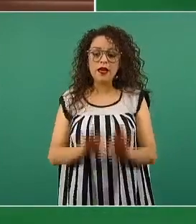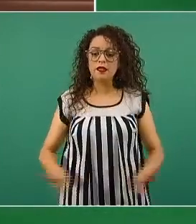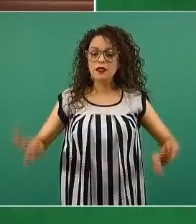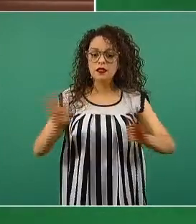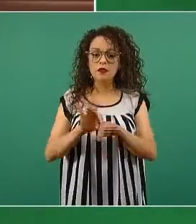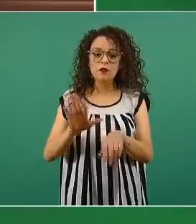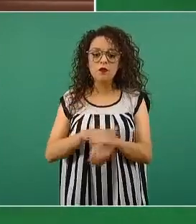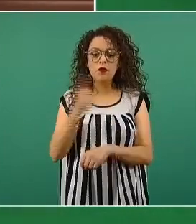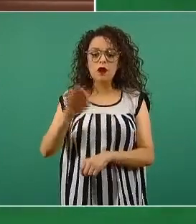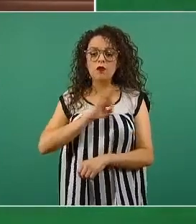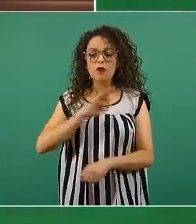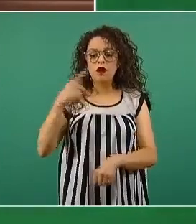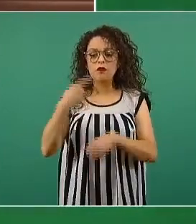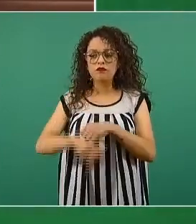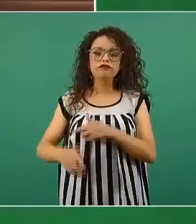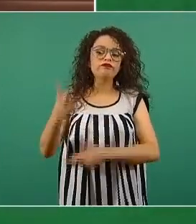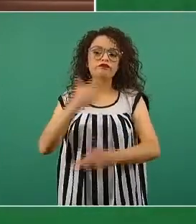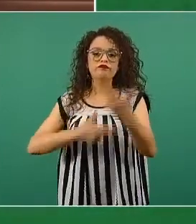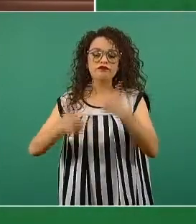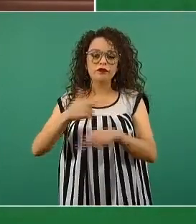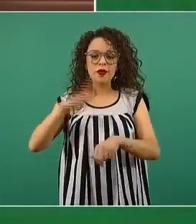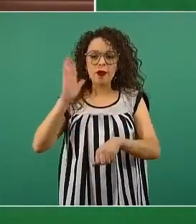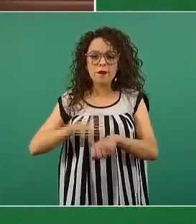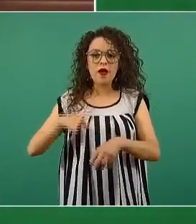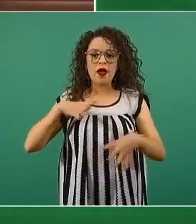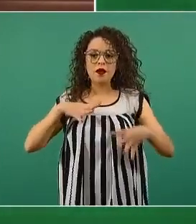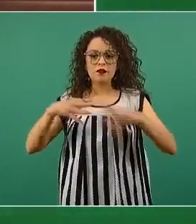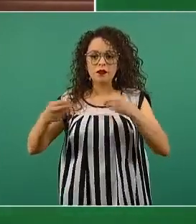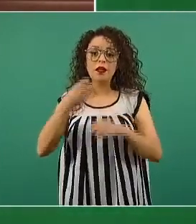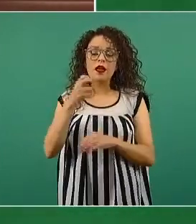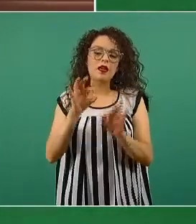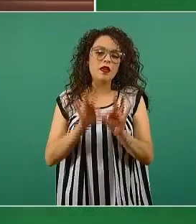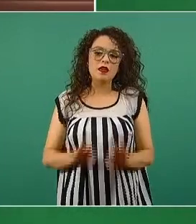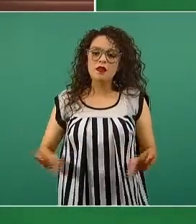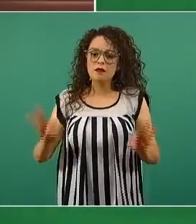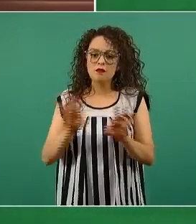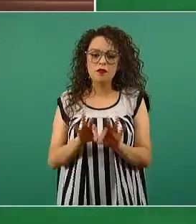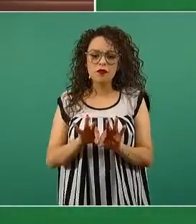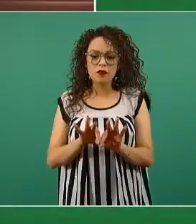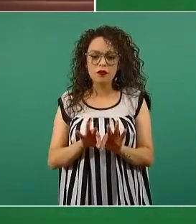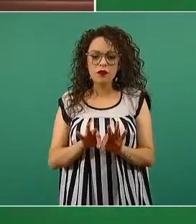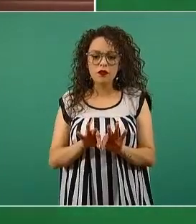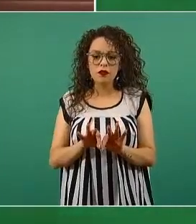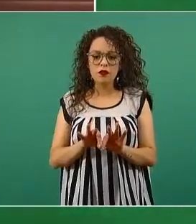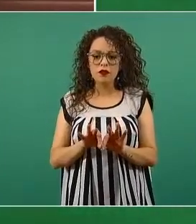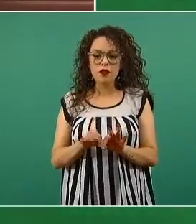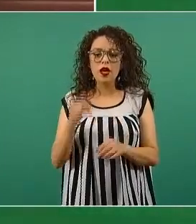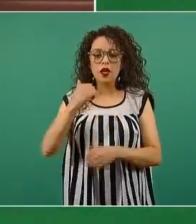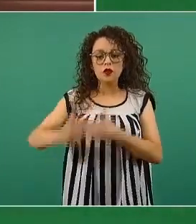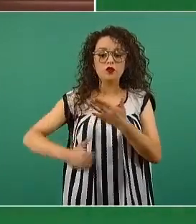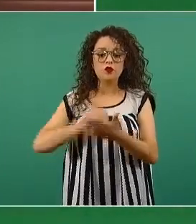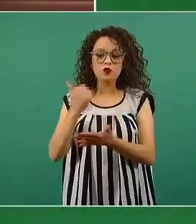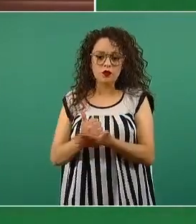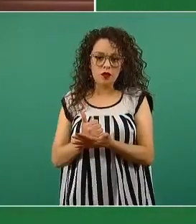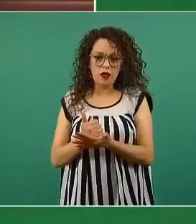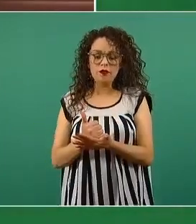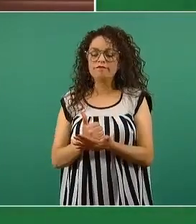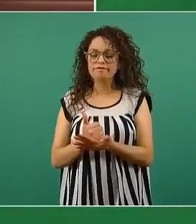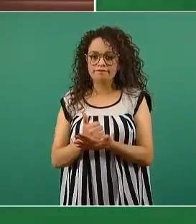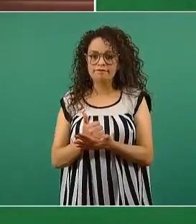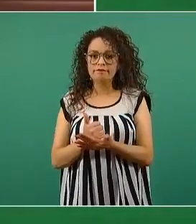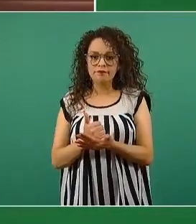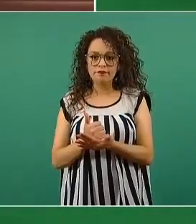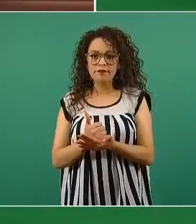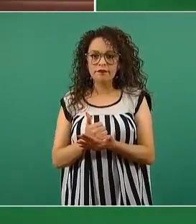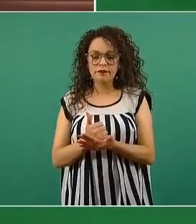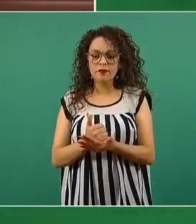riesgo del rebrote que tienen, y entonces ahí estaremos priorizando, además de las grandes ciudades. Parte también de la innovación,